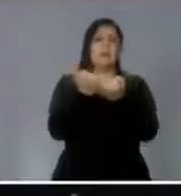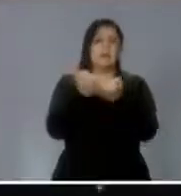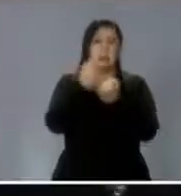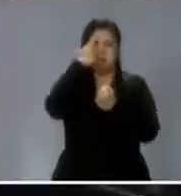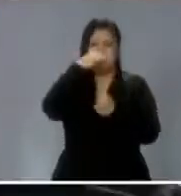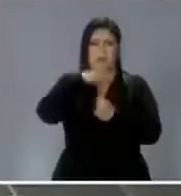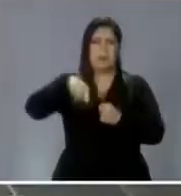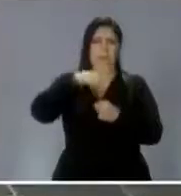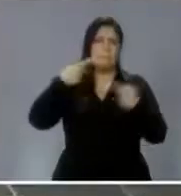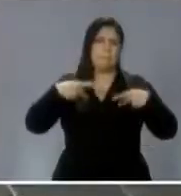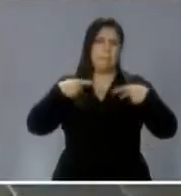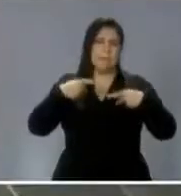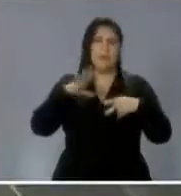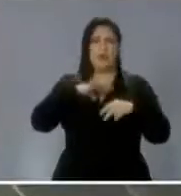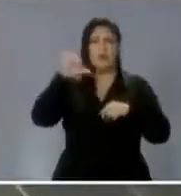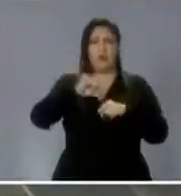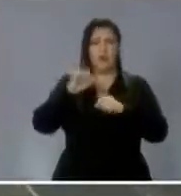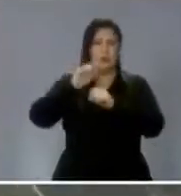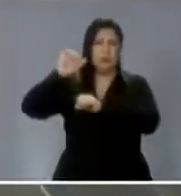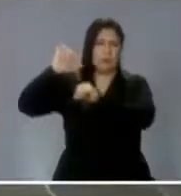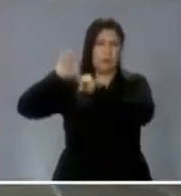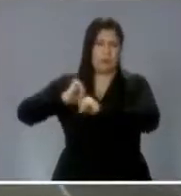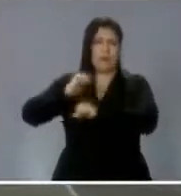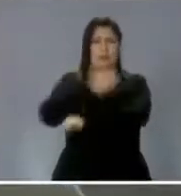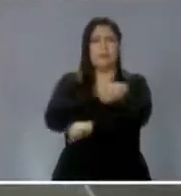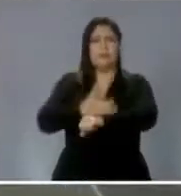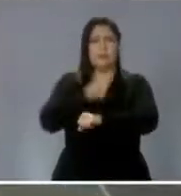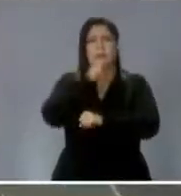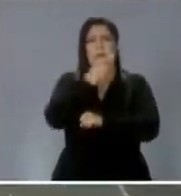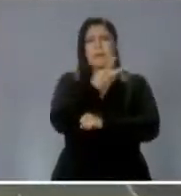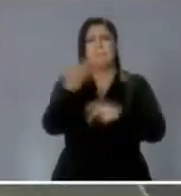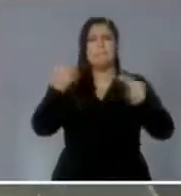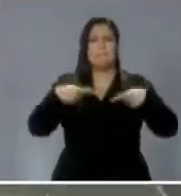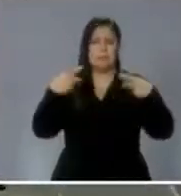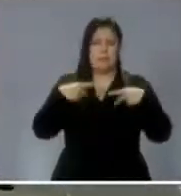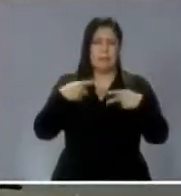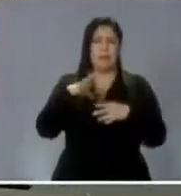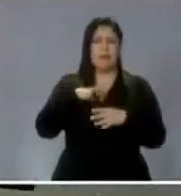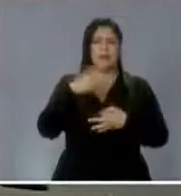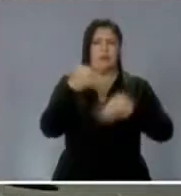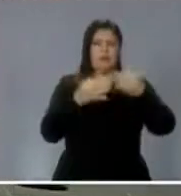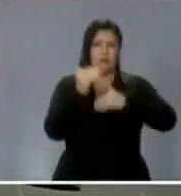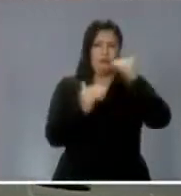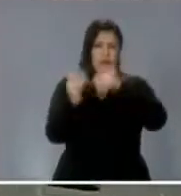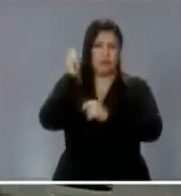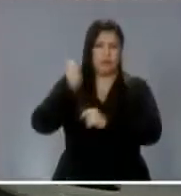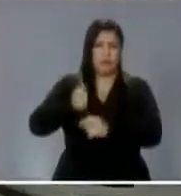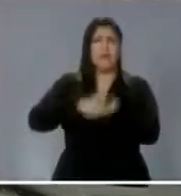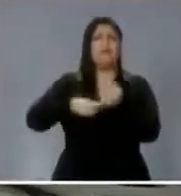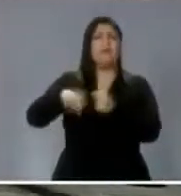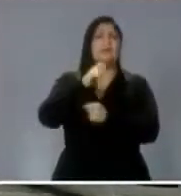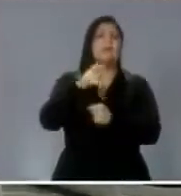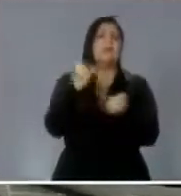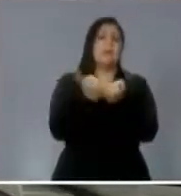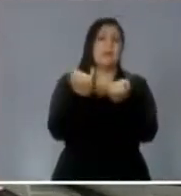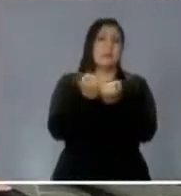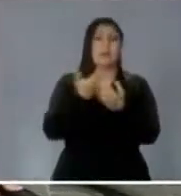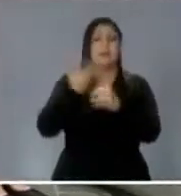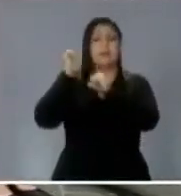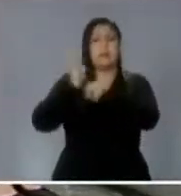la modernización de los contenidos educativos y el fortalecimiento de las escuelas en su operación como en la infraestructura